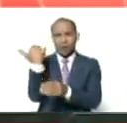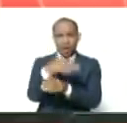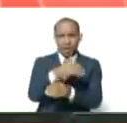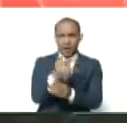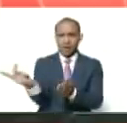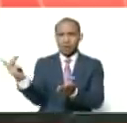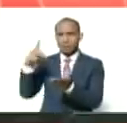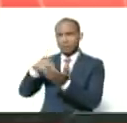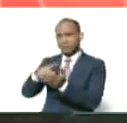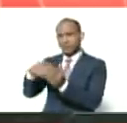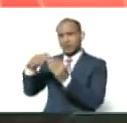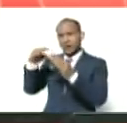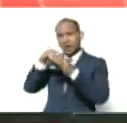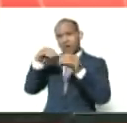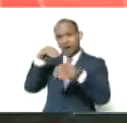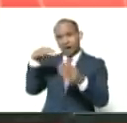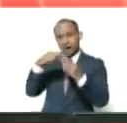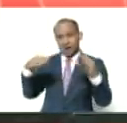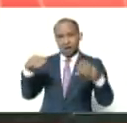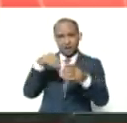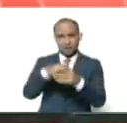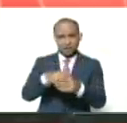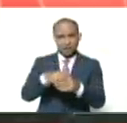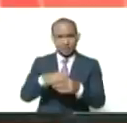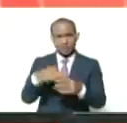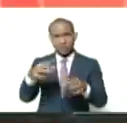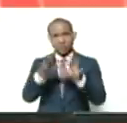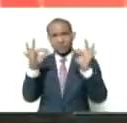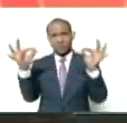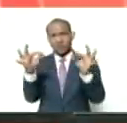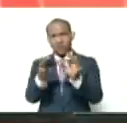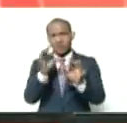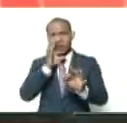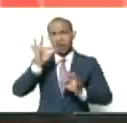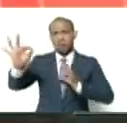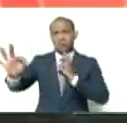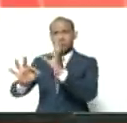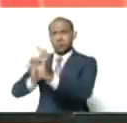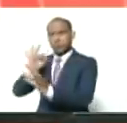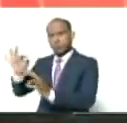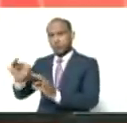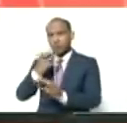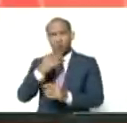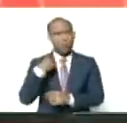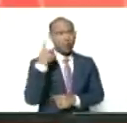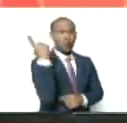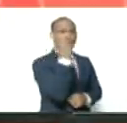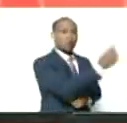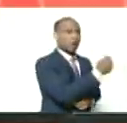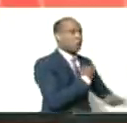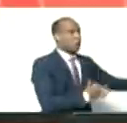lugar de transmisión es la familia. El que sale la trae.